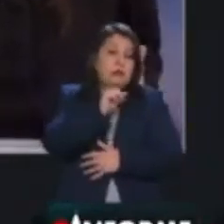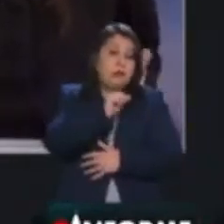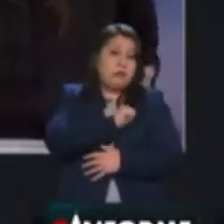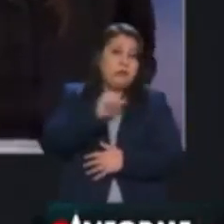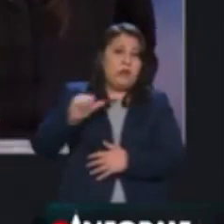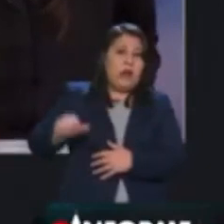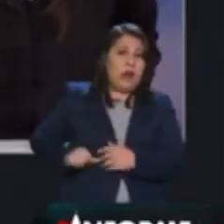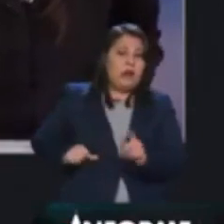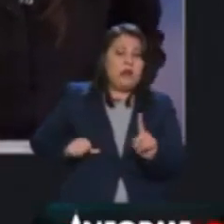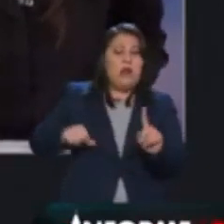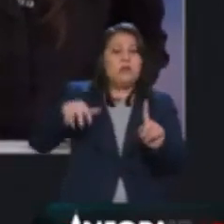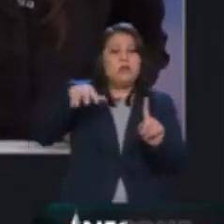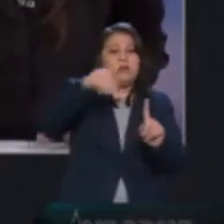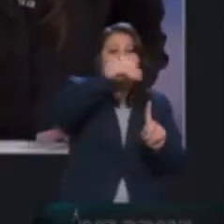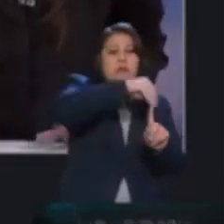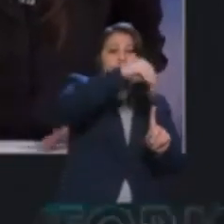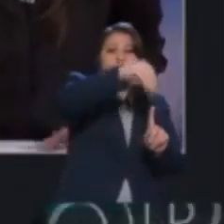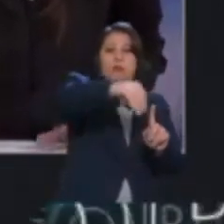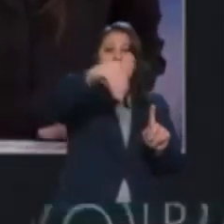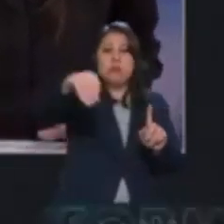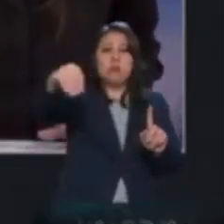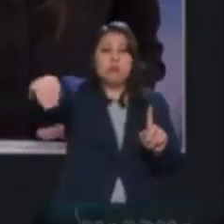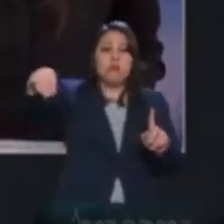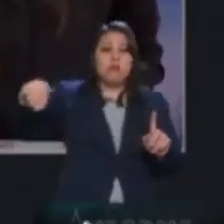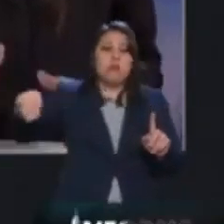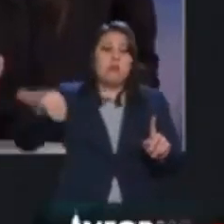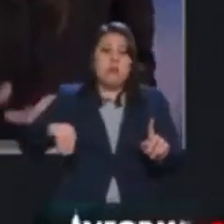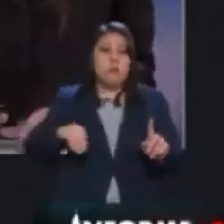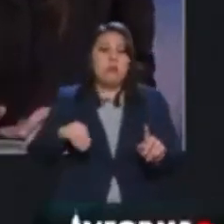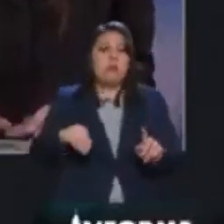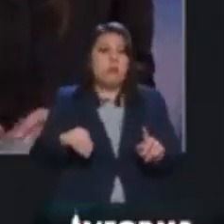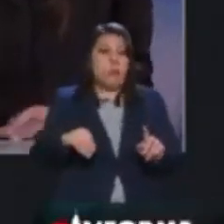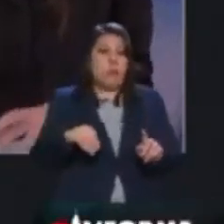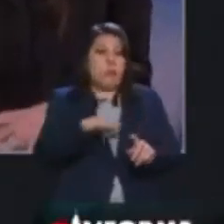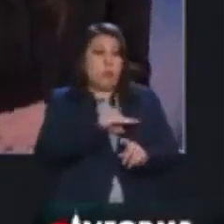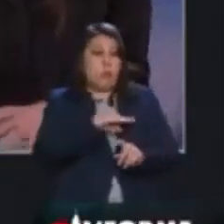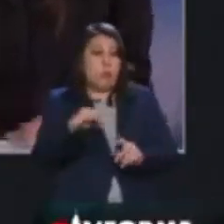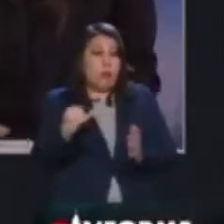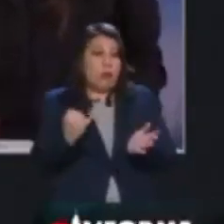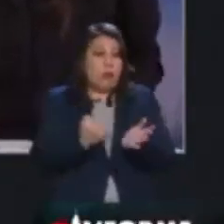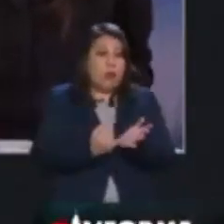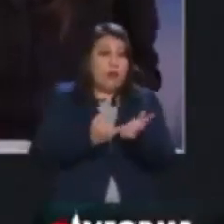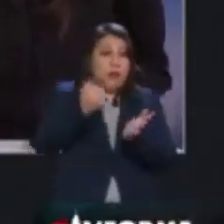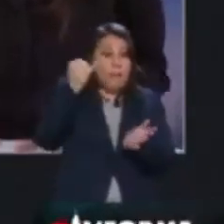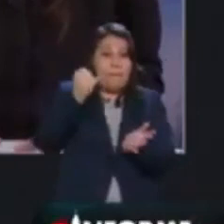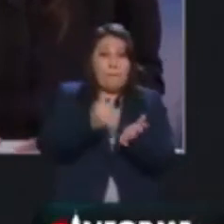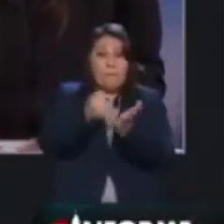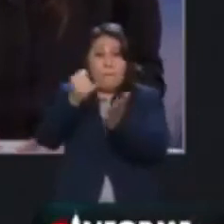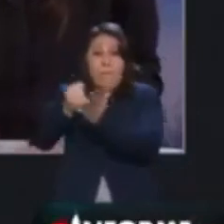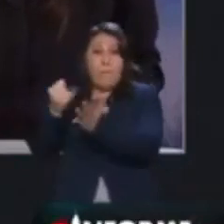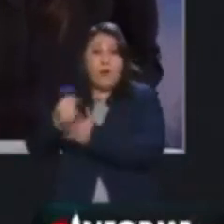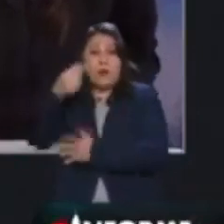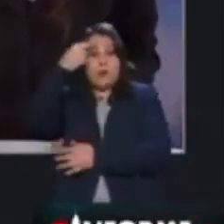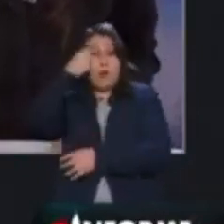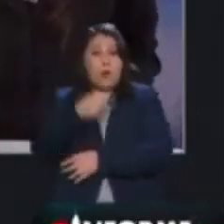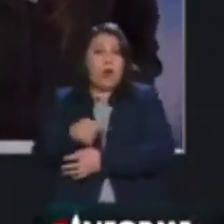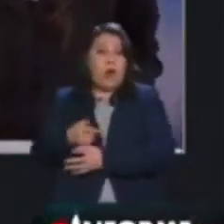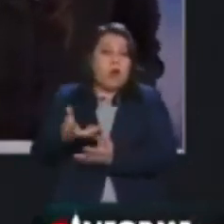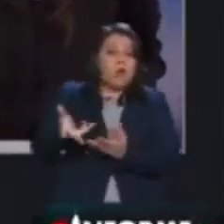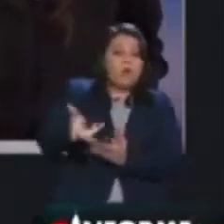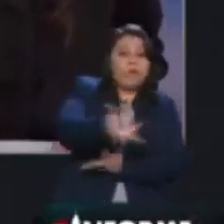momento facultad para tener cierta clase de impuestos como para poder tener mayores finanzas. ¿Eso